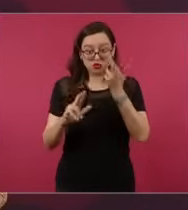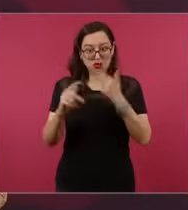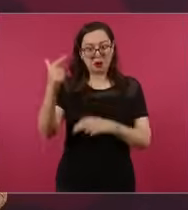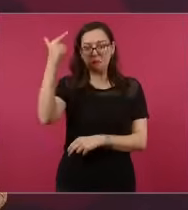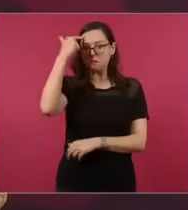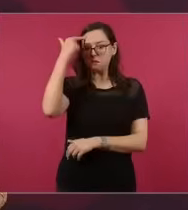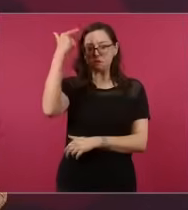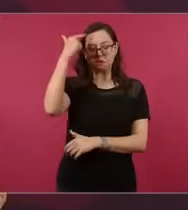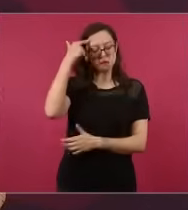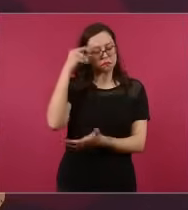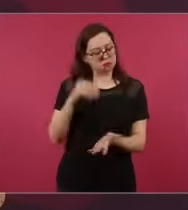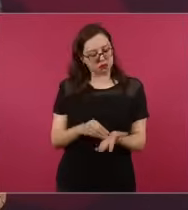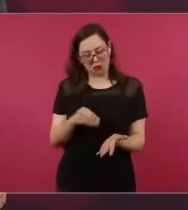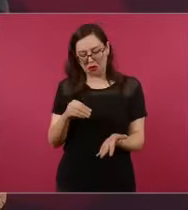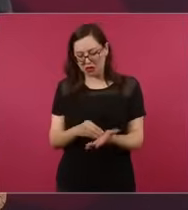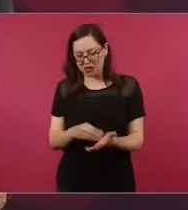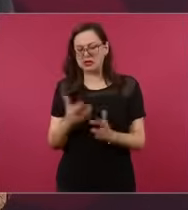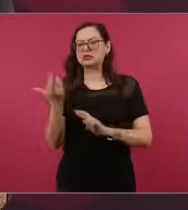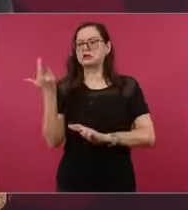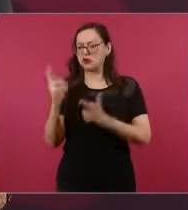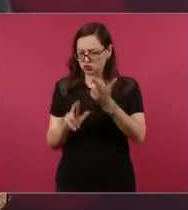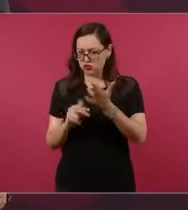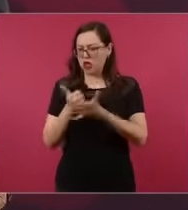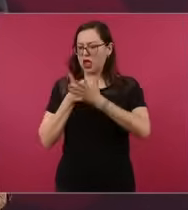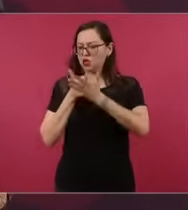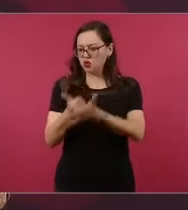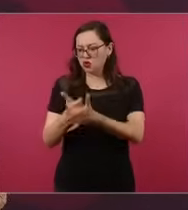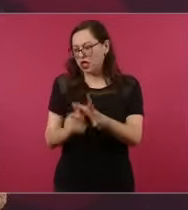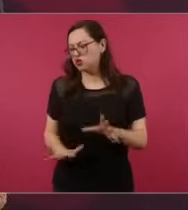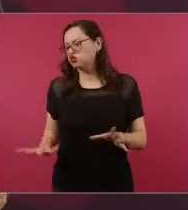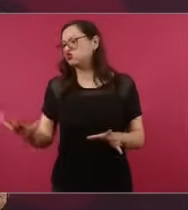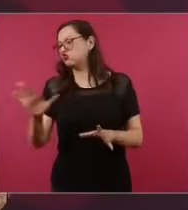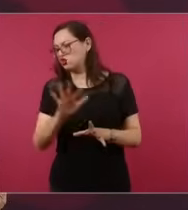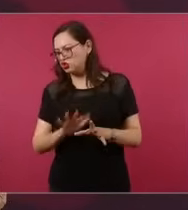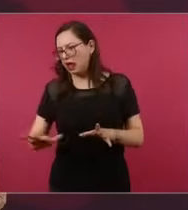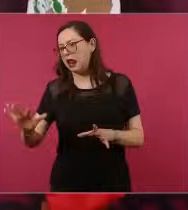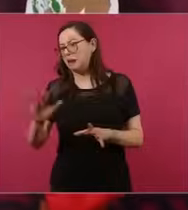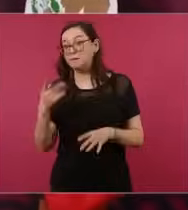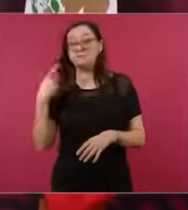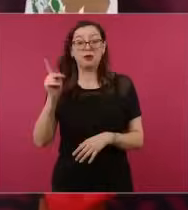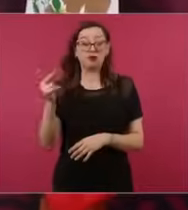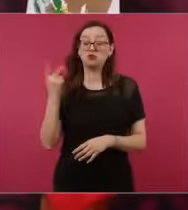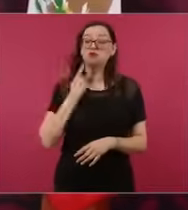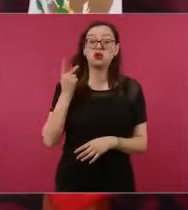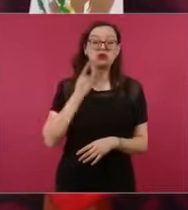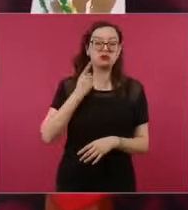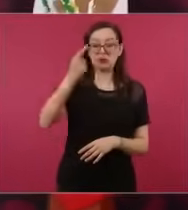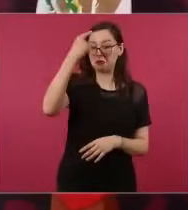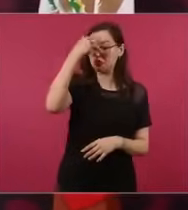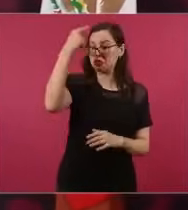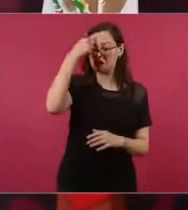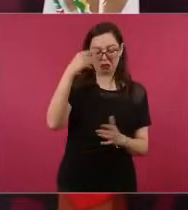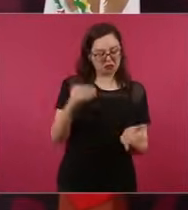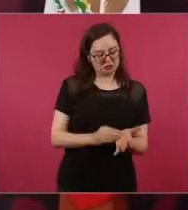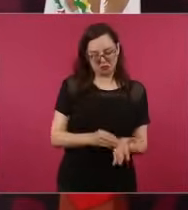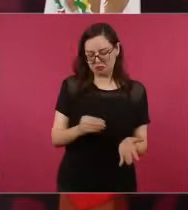No pudo. Se avanzó en el terreno social, pero en el terreno político siguió lo mismo.